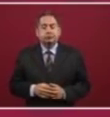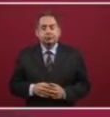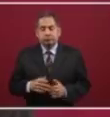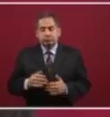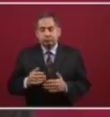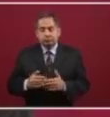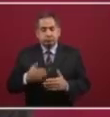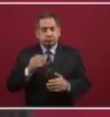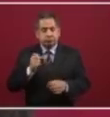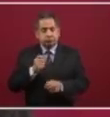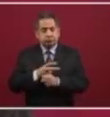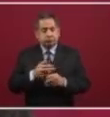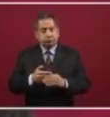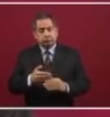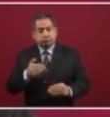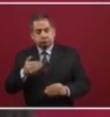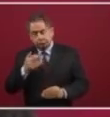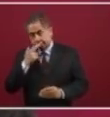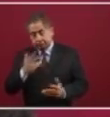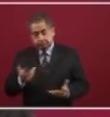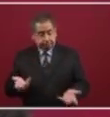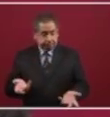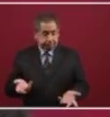adelantamos los tiempos.